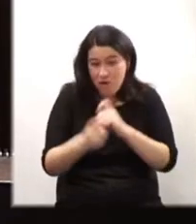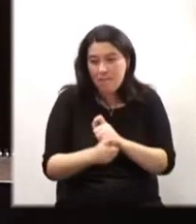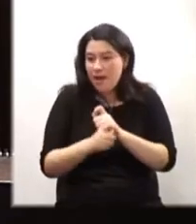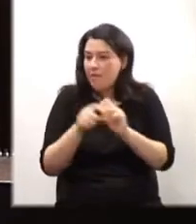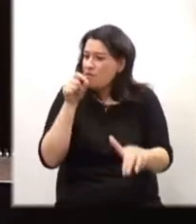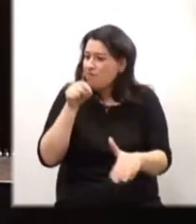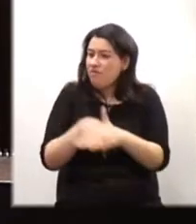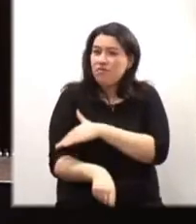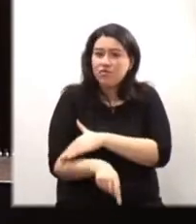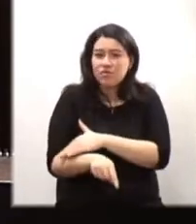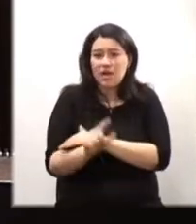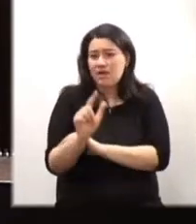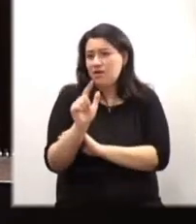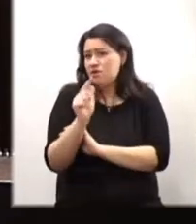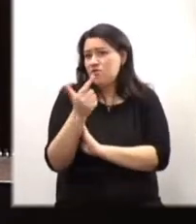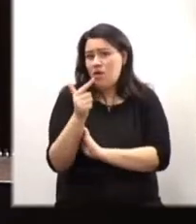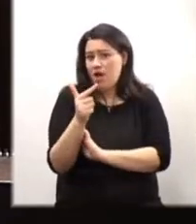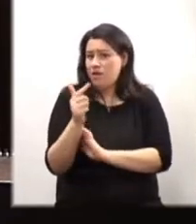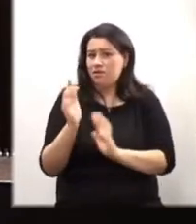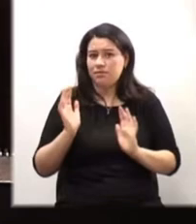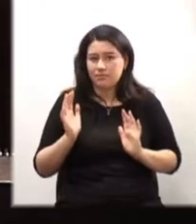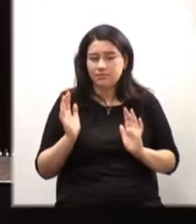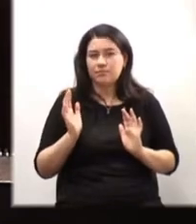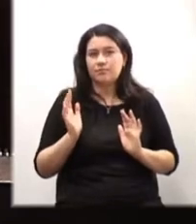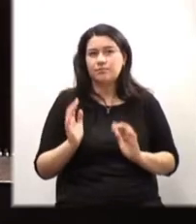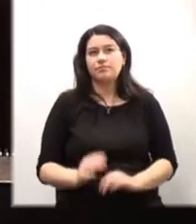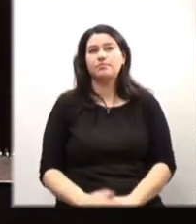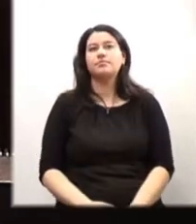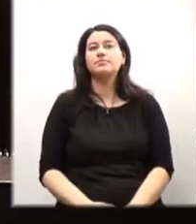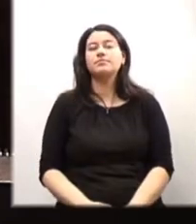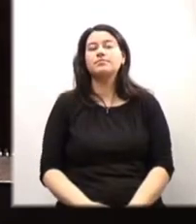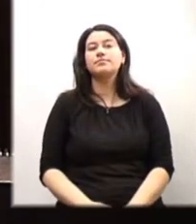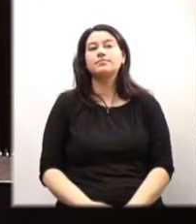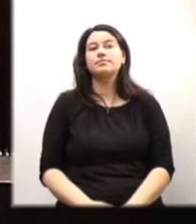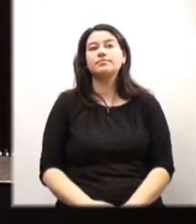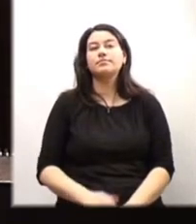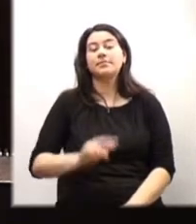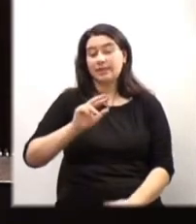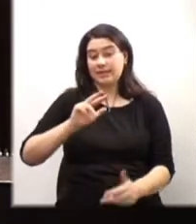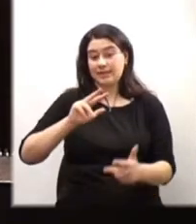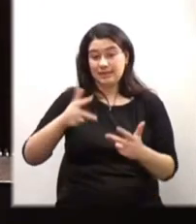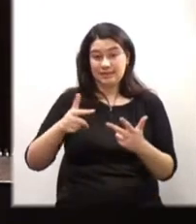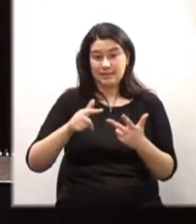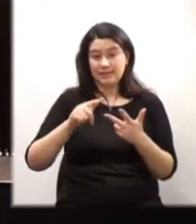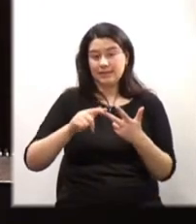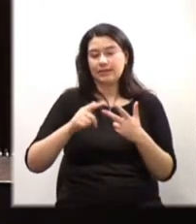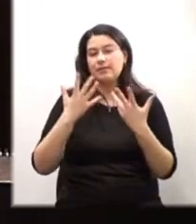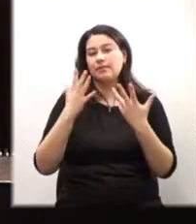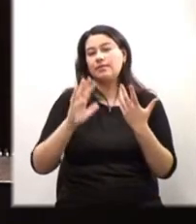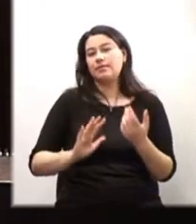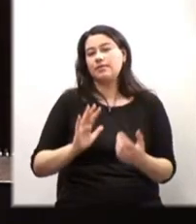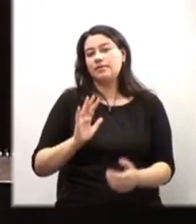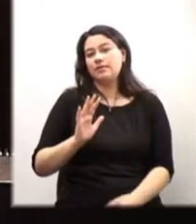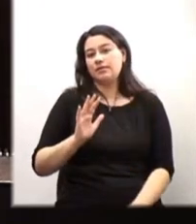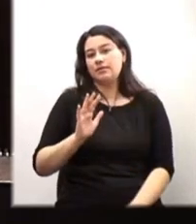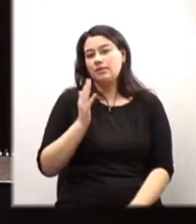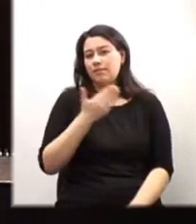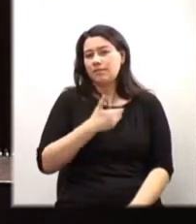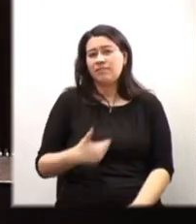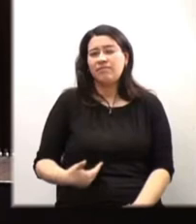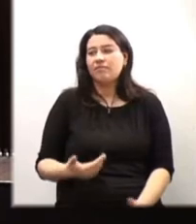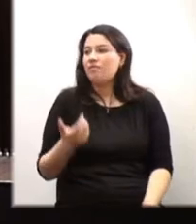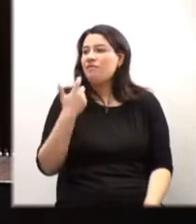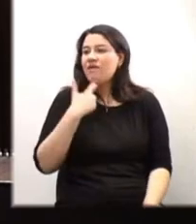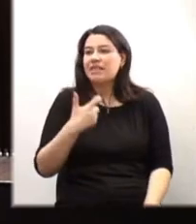estructural en ese sentido. Y lo tercero, lo que quiero referirme, Presidenta, es a la falta de